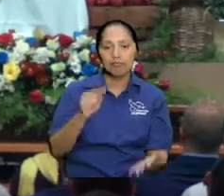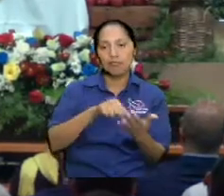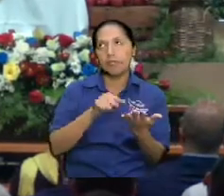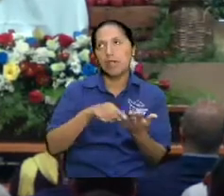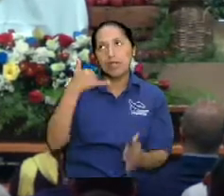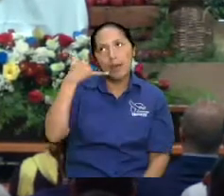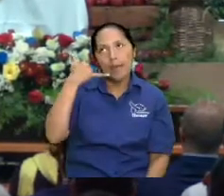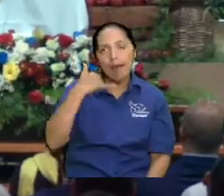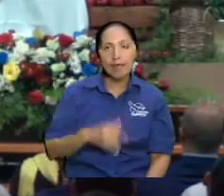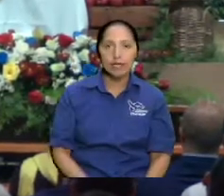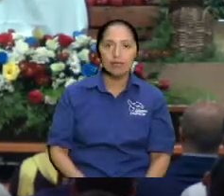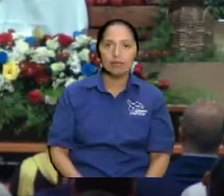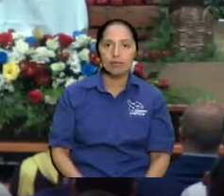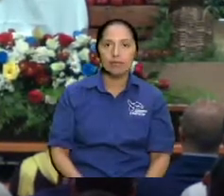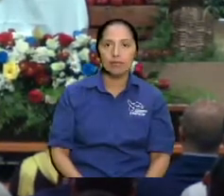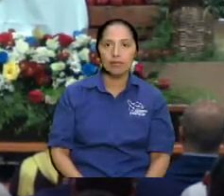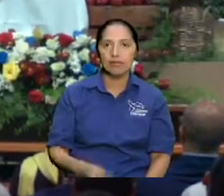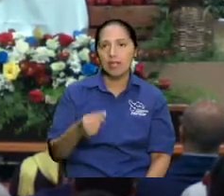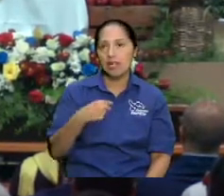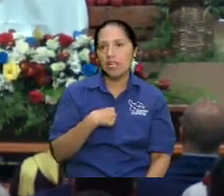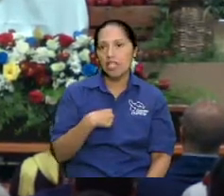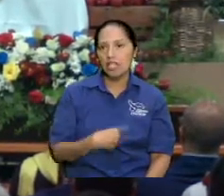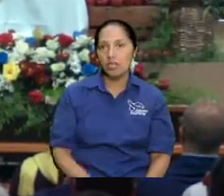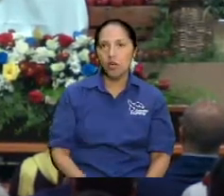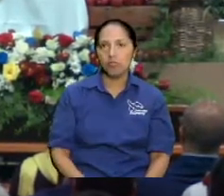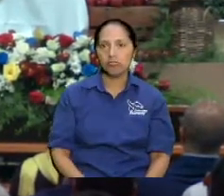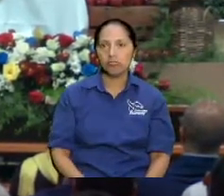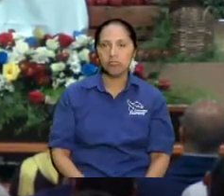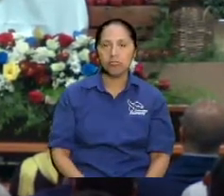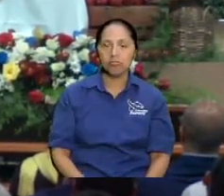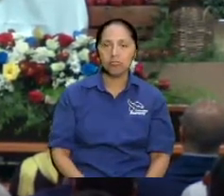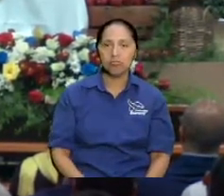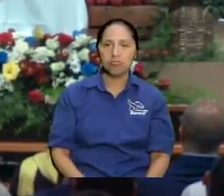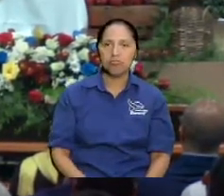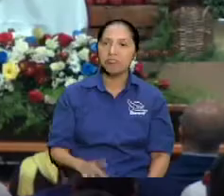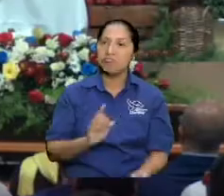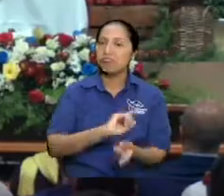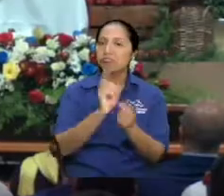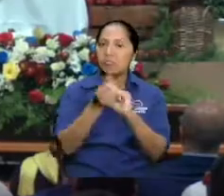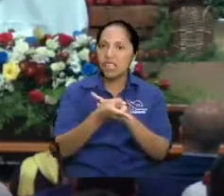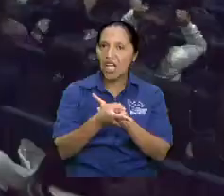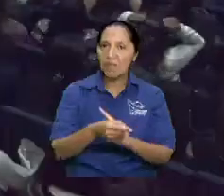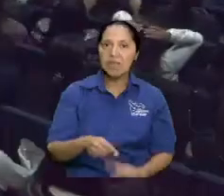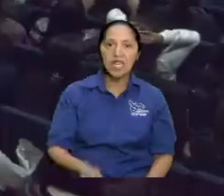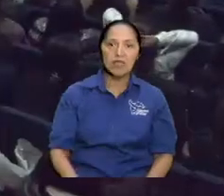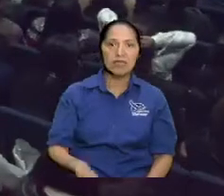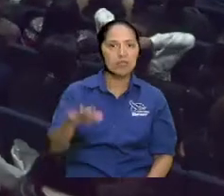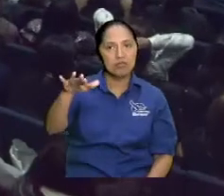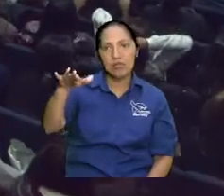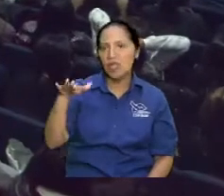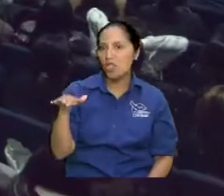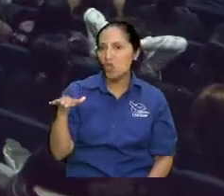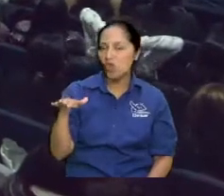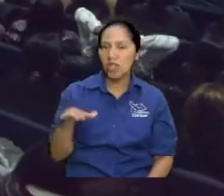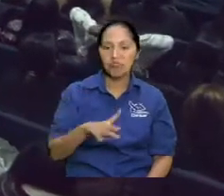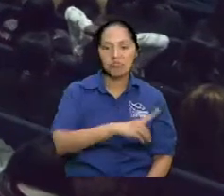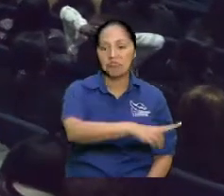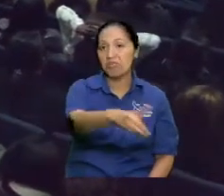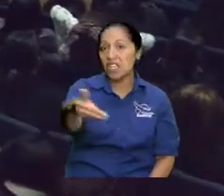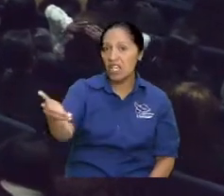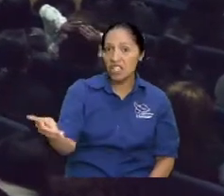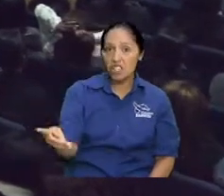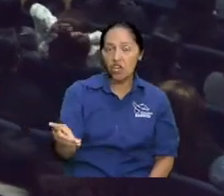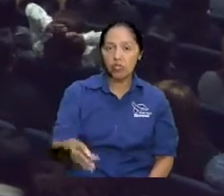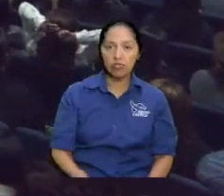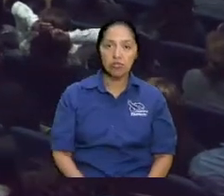tenía que pelearme. Me cambié de zona, me vine más cerca de acá. Y el único lugar que